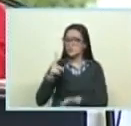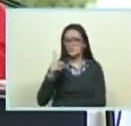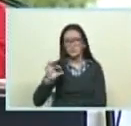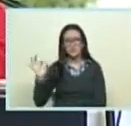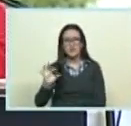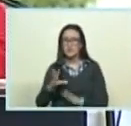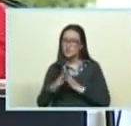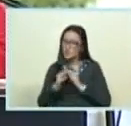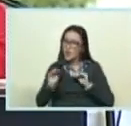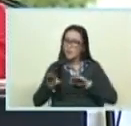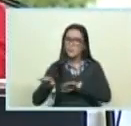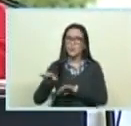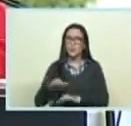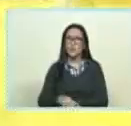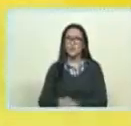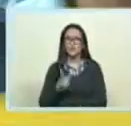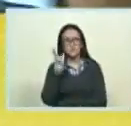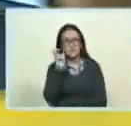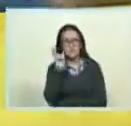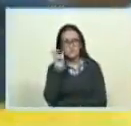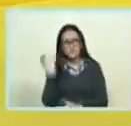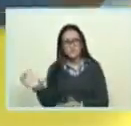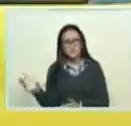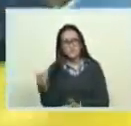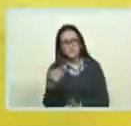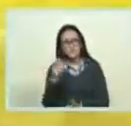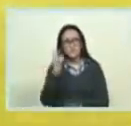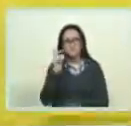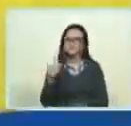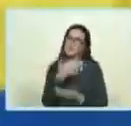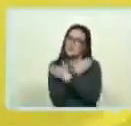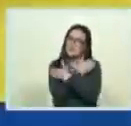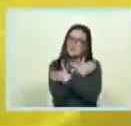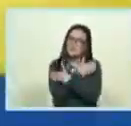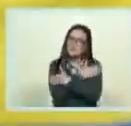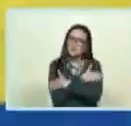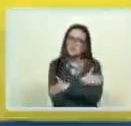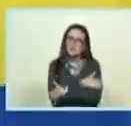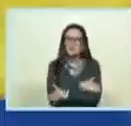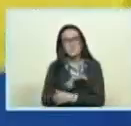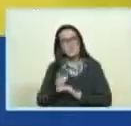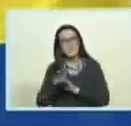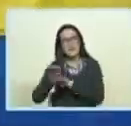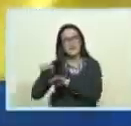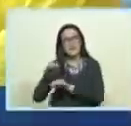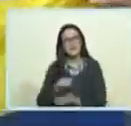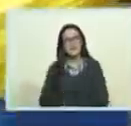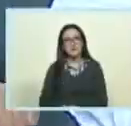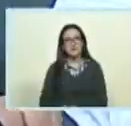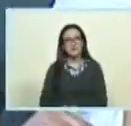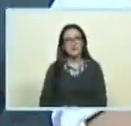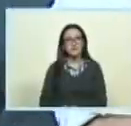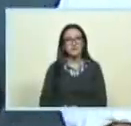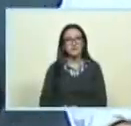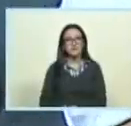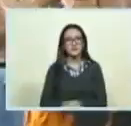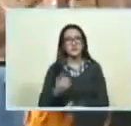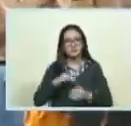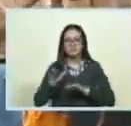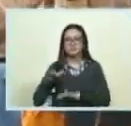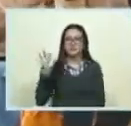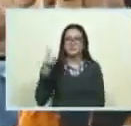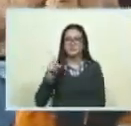para todo el apoyo, para escucharlo, para abrazarlo, para apoyarlo. Cuentan